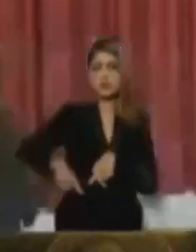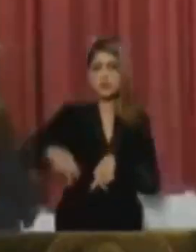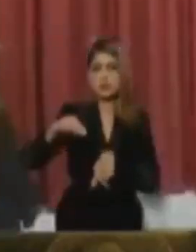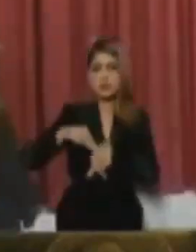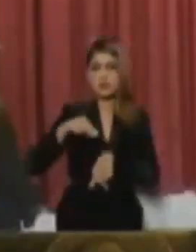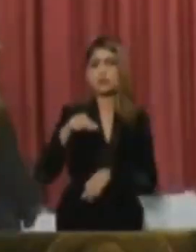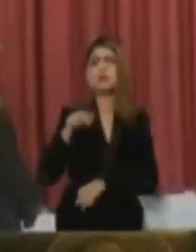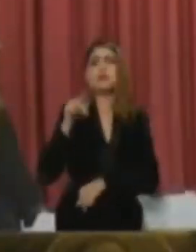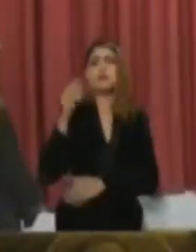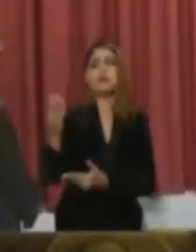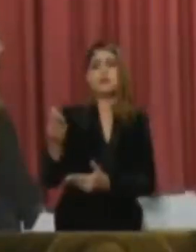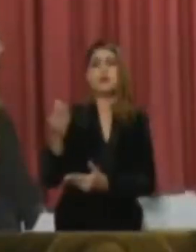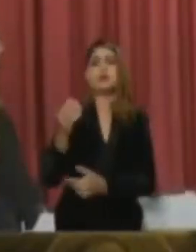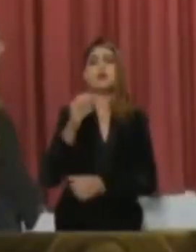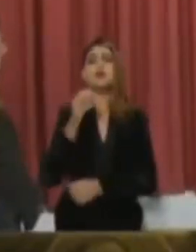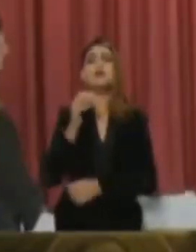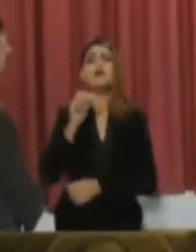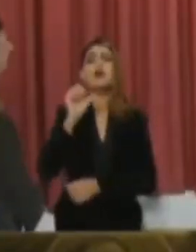licenciado